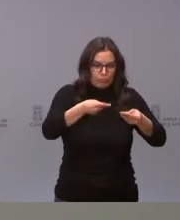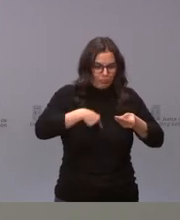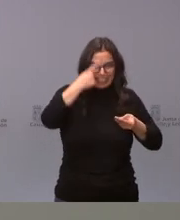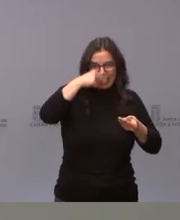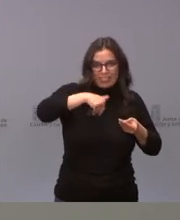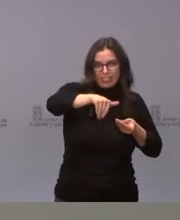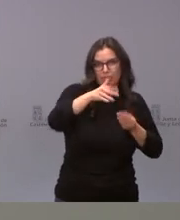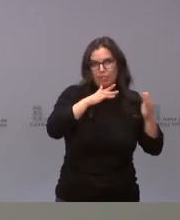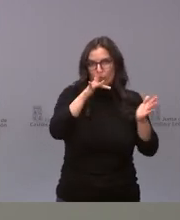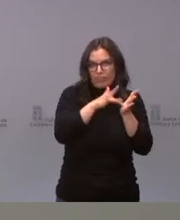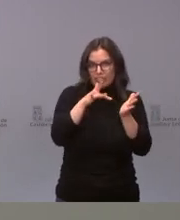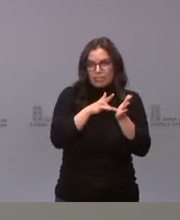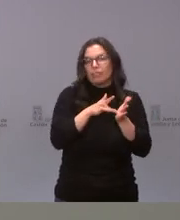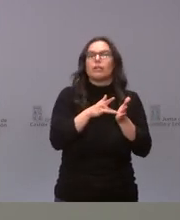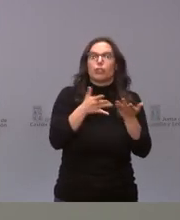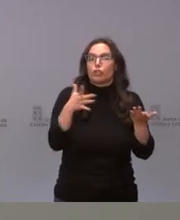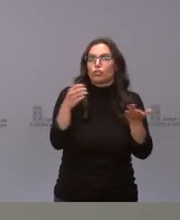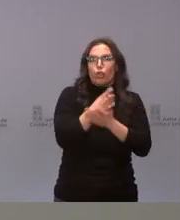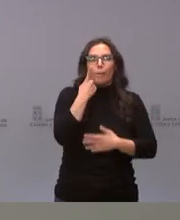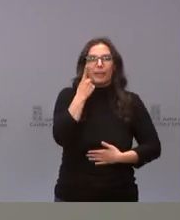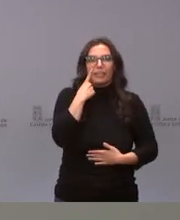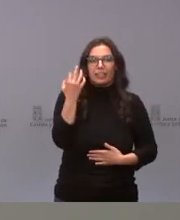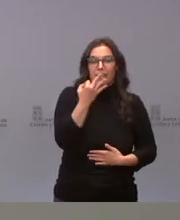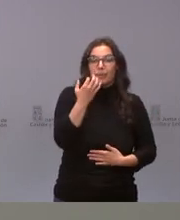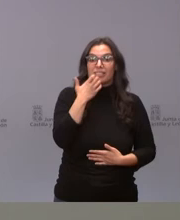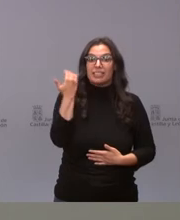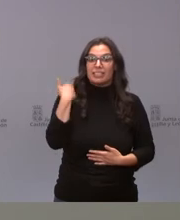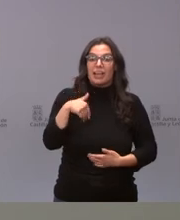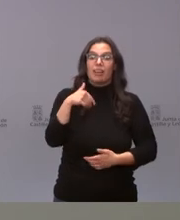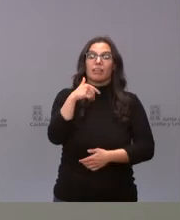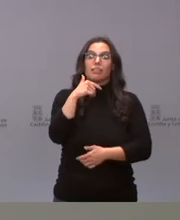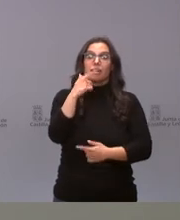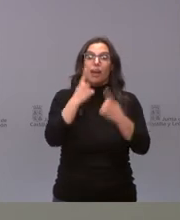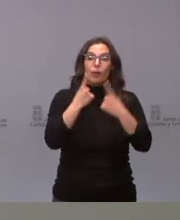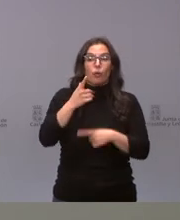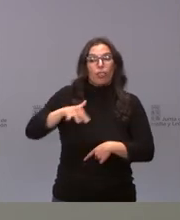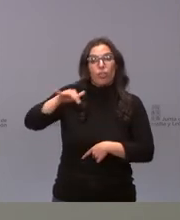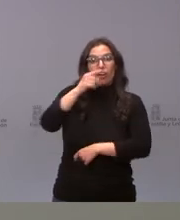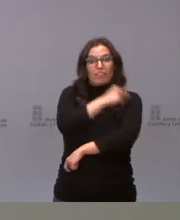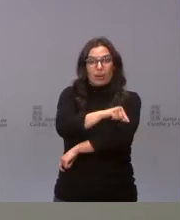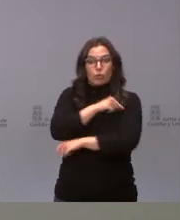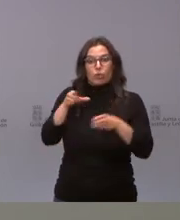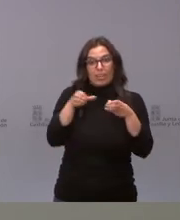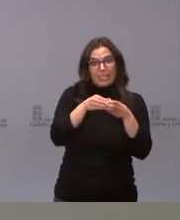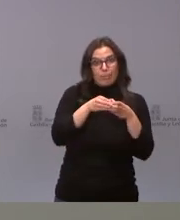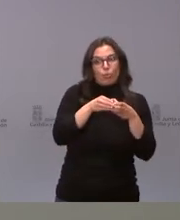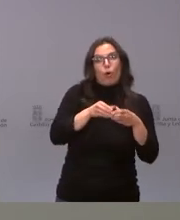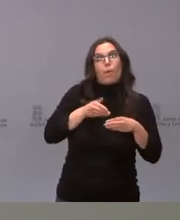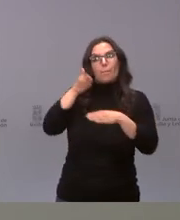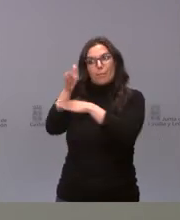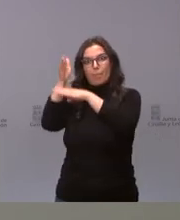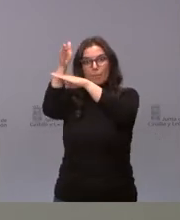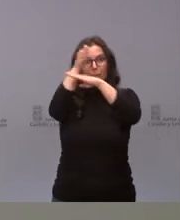general, todas las personas están pendientes. Las que son vacunadas en determinados sitios por los equipos de vacunación itinerantes